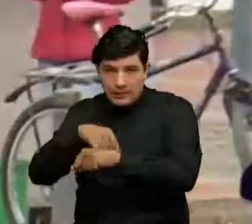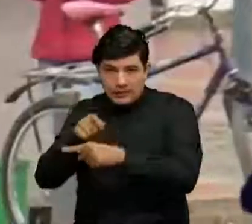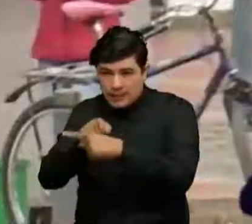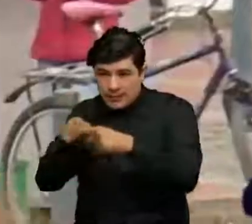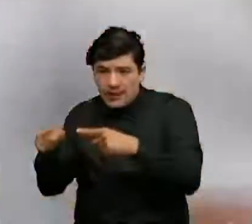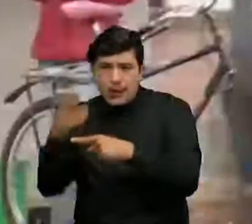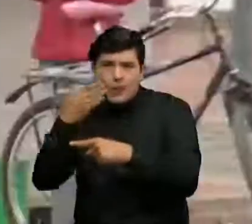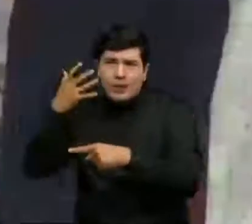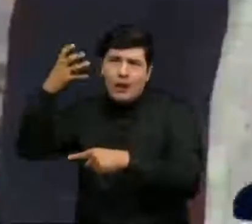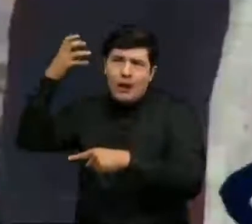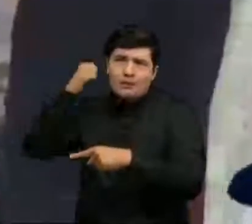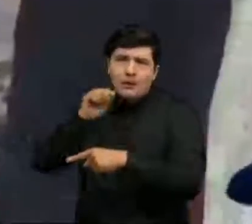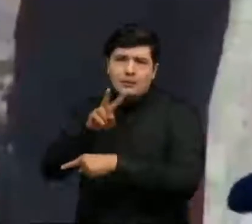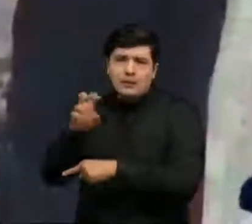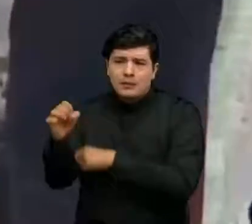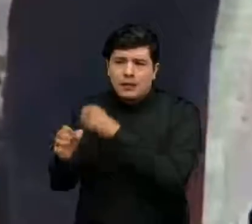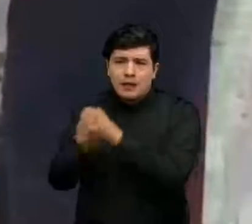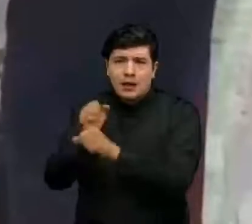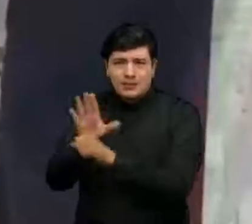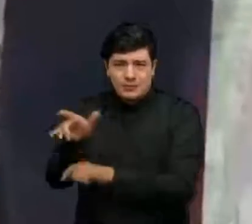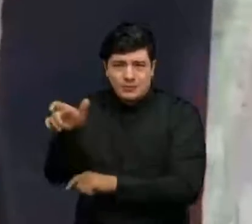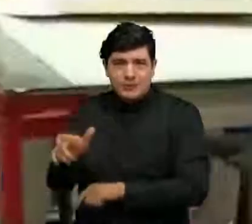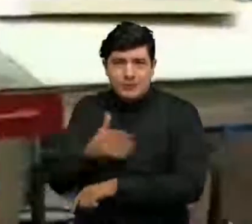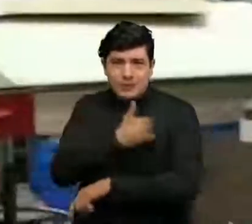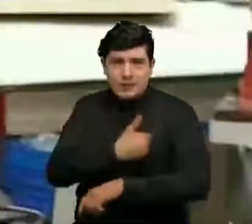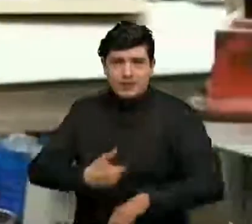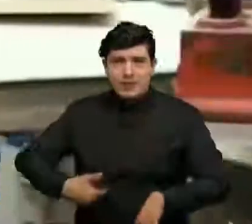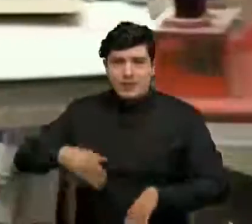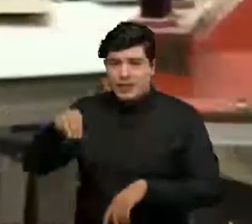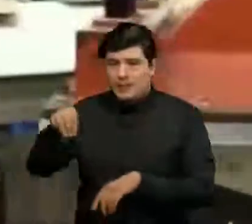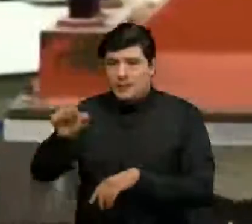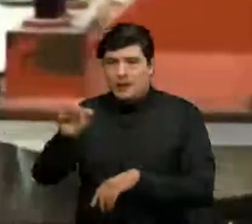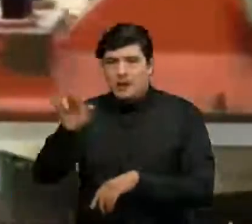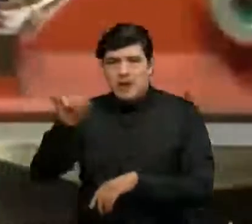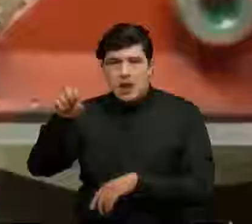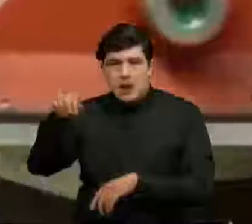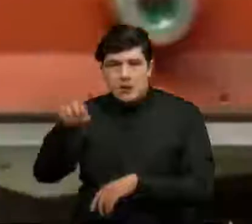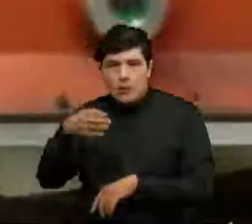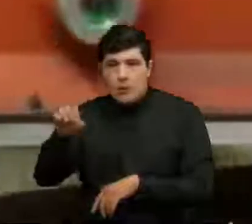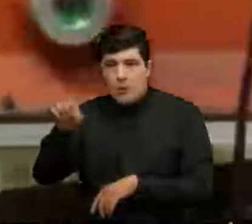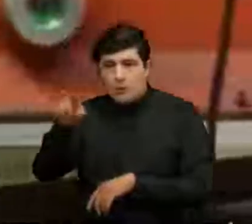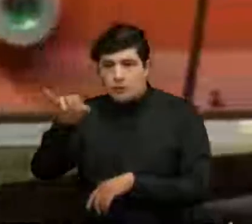creadas hace 70 años por el presidente Mariano Ospina se convierte en un hecho histórico para los colombianos.